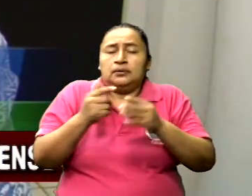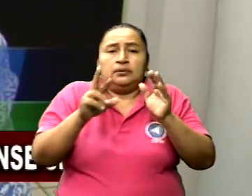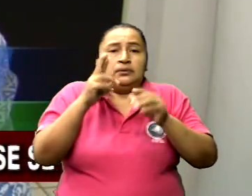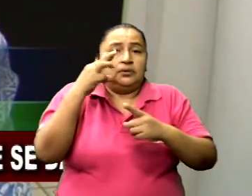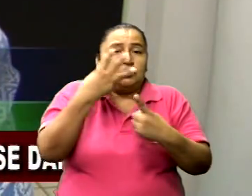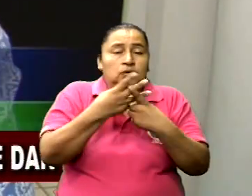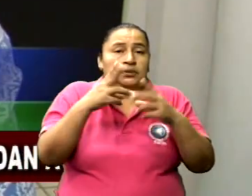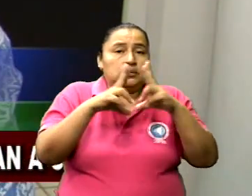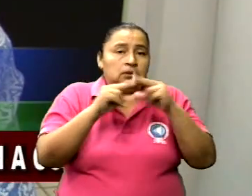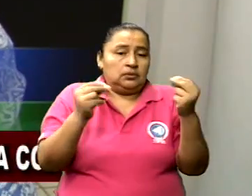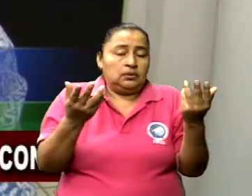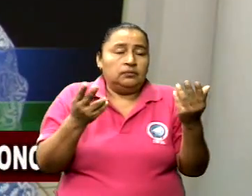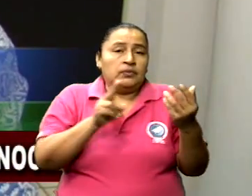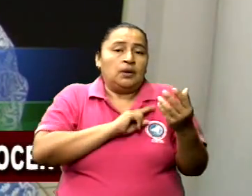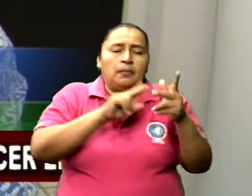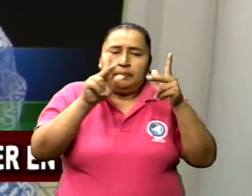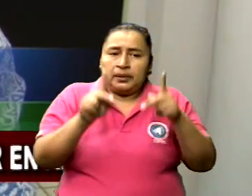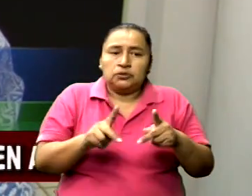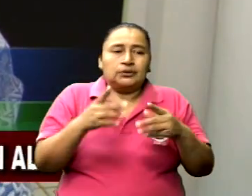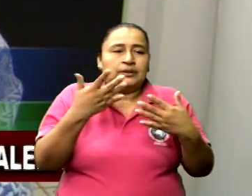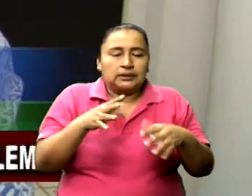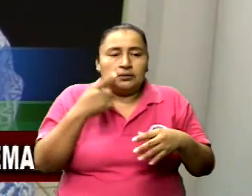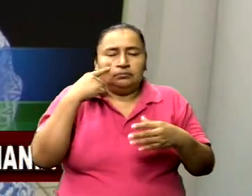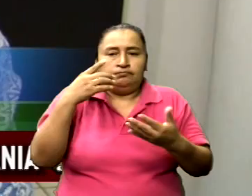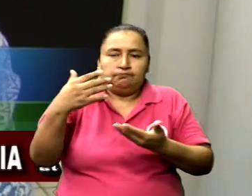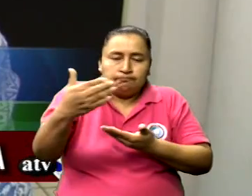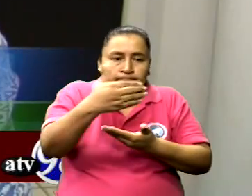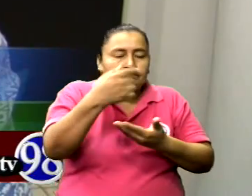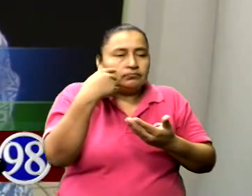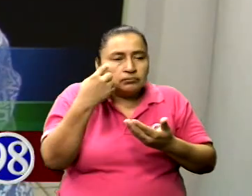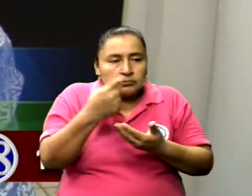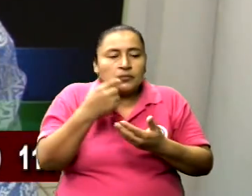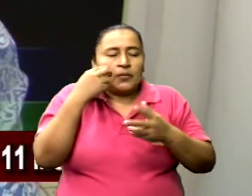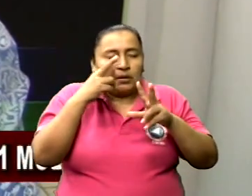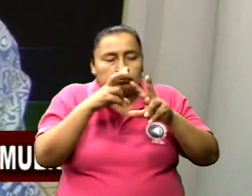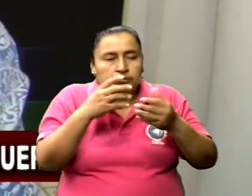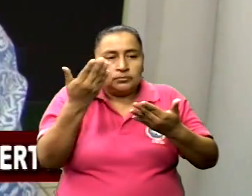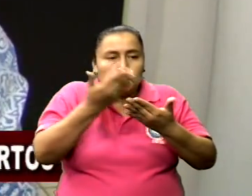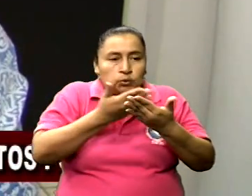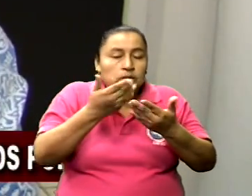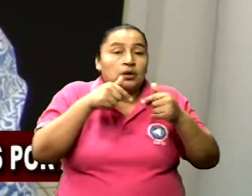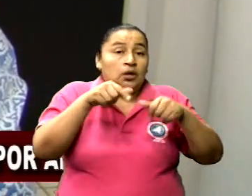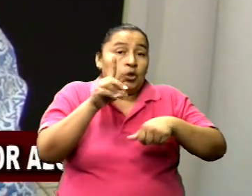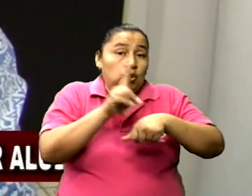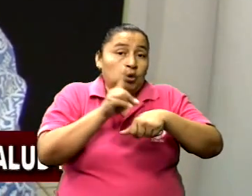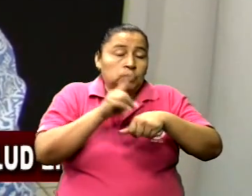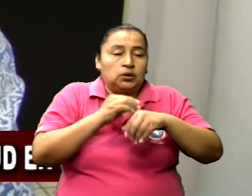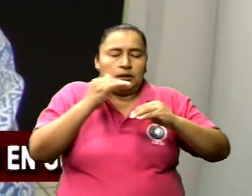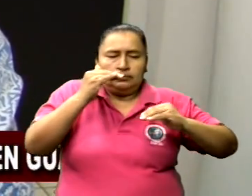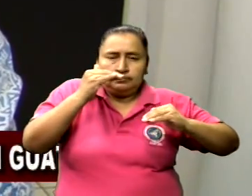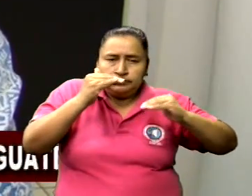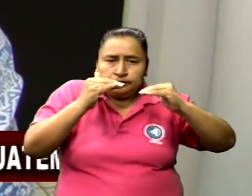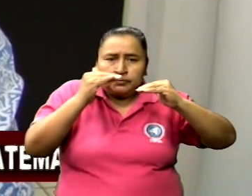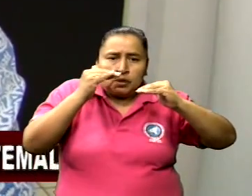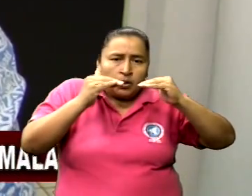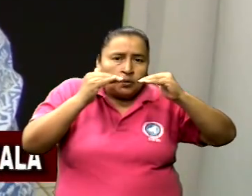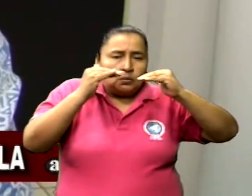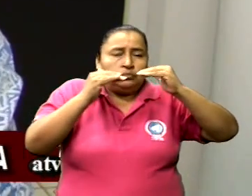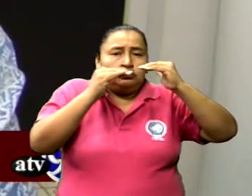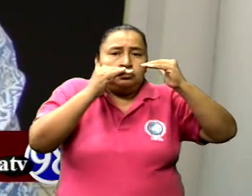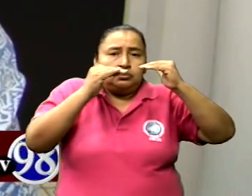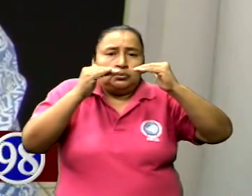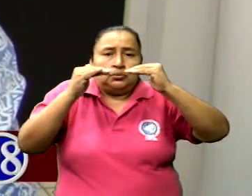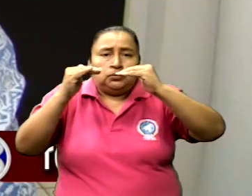de Nicaragua, son casos que ya van siendo captados previamente e incluso van siendo manejados y estabilizados para